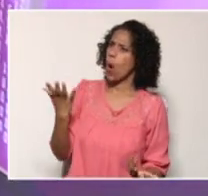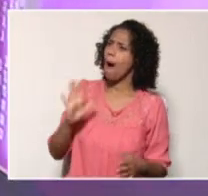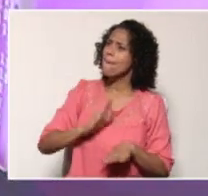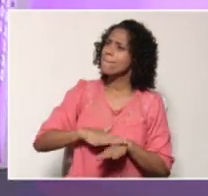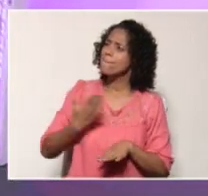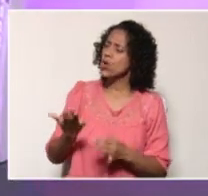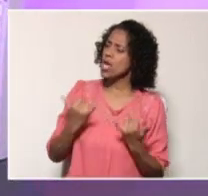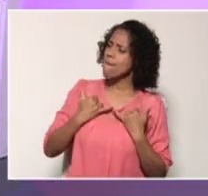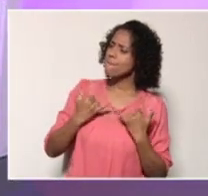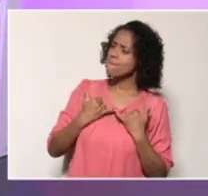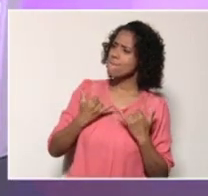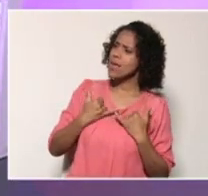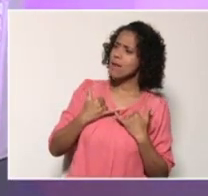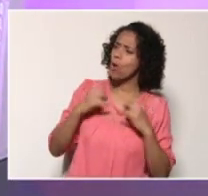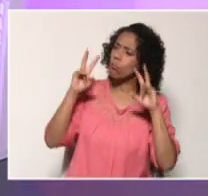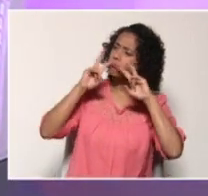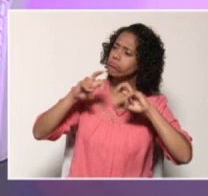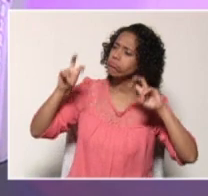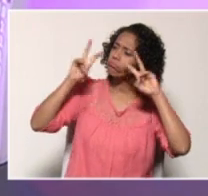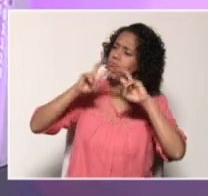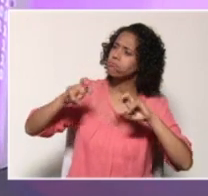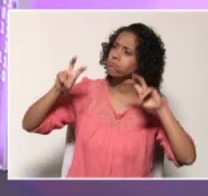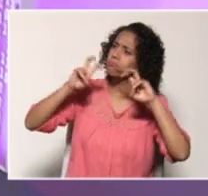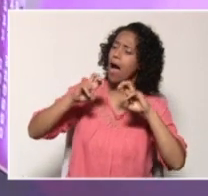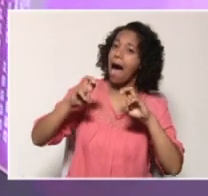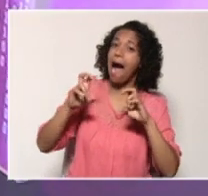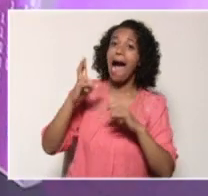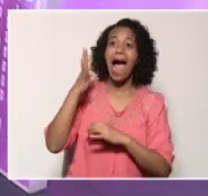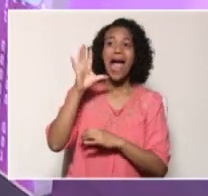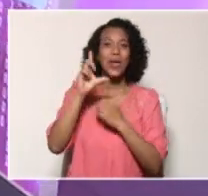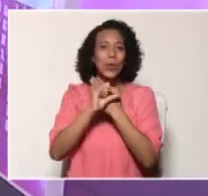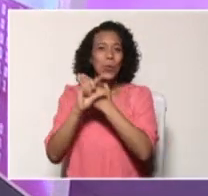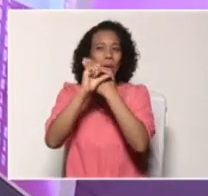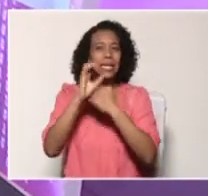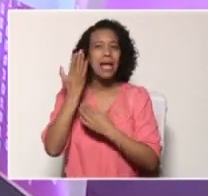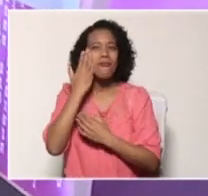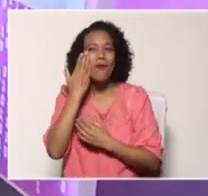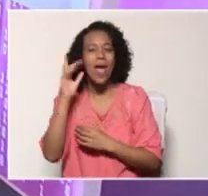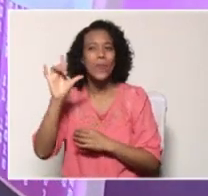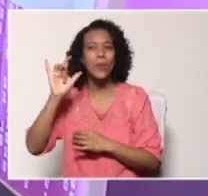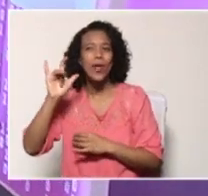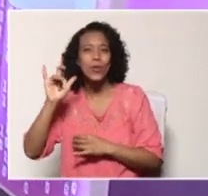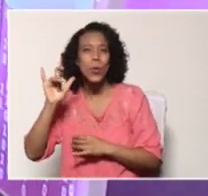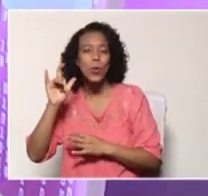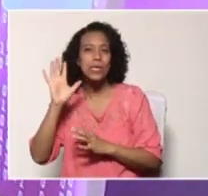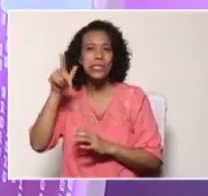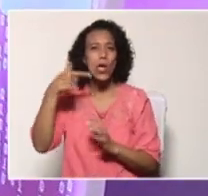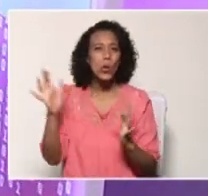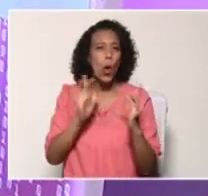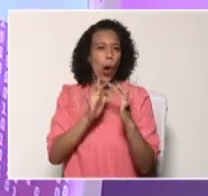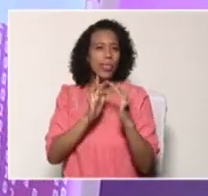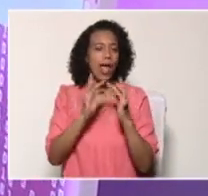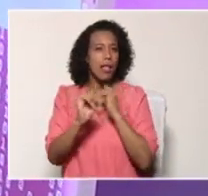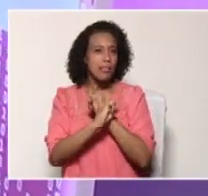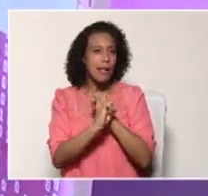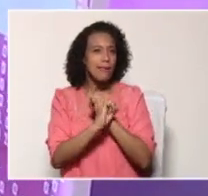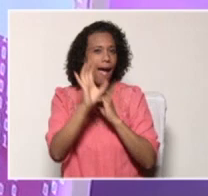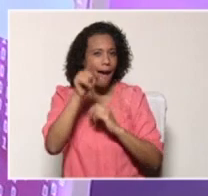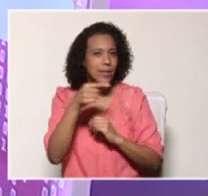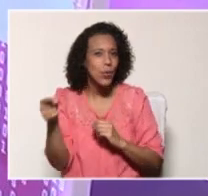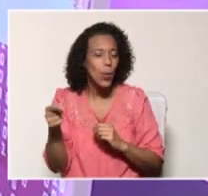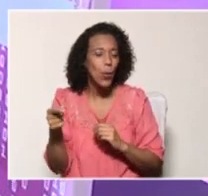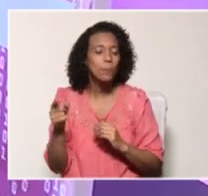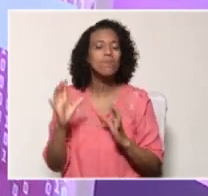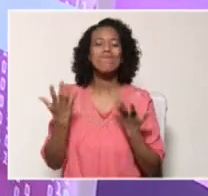¿por qué nosotros no vamos a explorar en este momento las redes sociales si nuestros niños y niñas están conectadísimos con todos nosotros